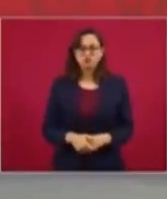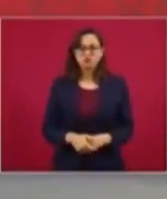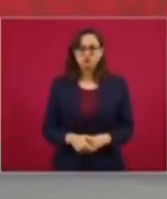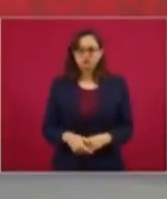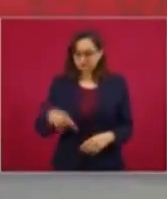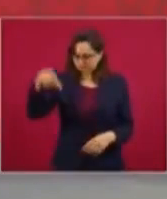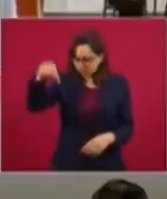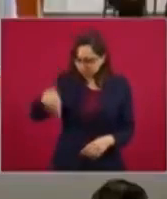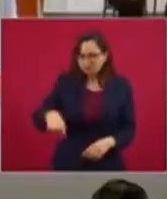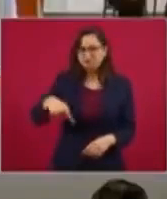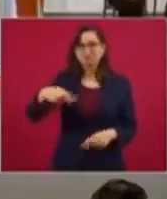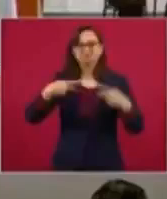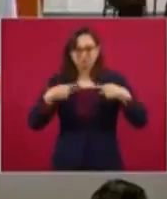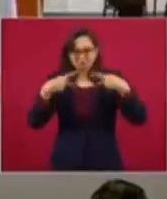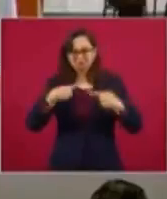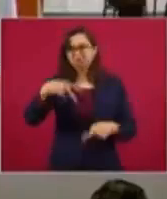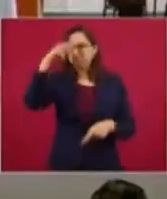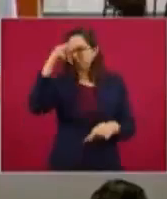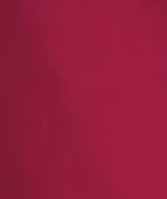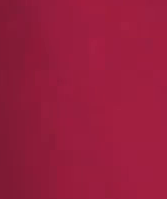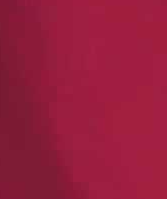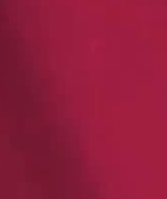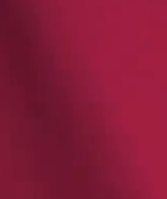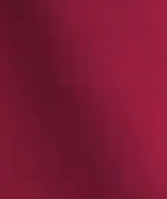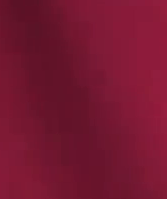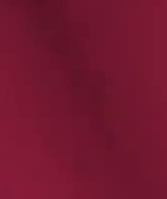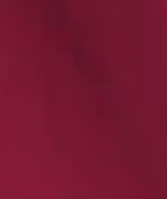que cualquier otro país.